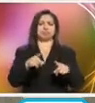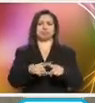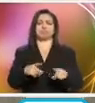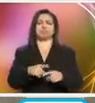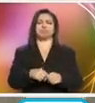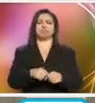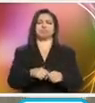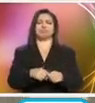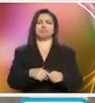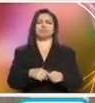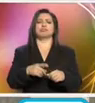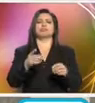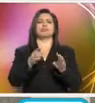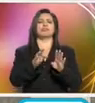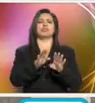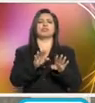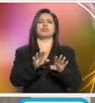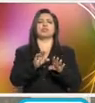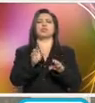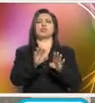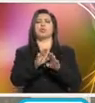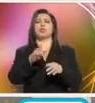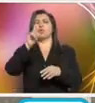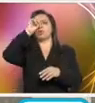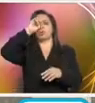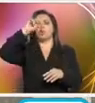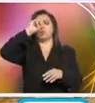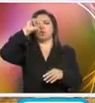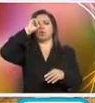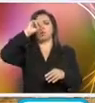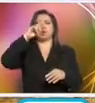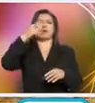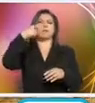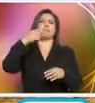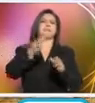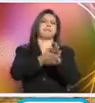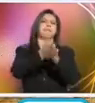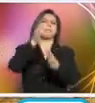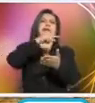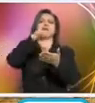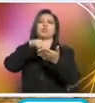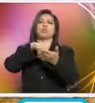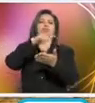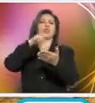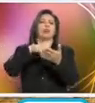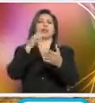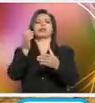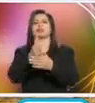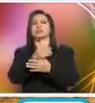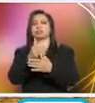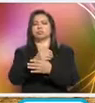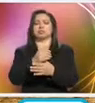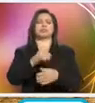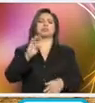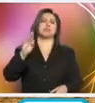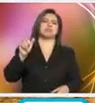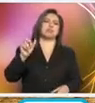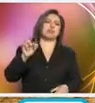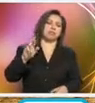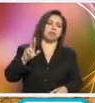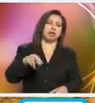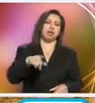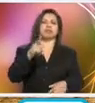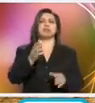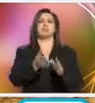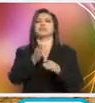ciudad y recomendaciones que pueden ir desde lugares y restaurantes, bares, como les comentaba, los mejores lugares, qué hacer el